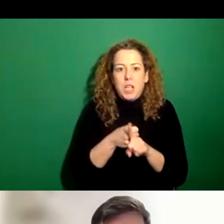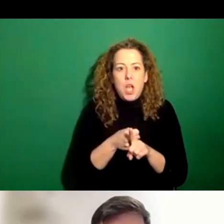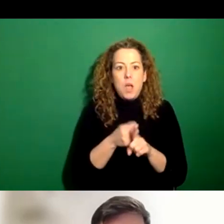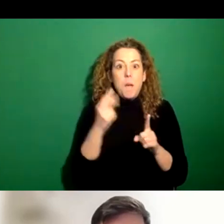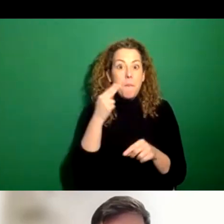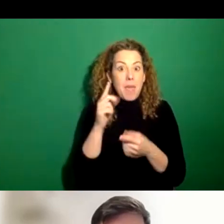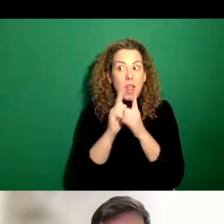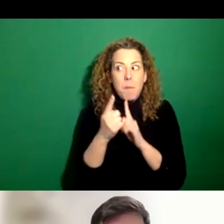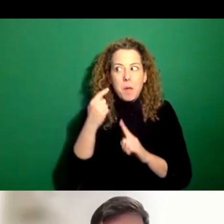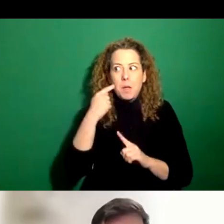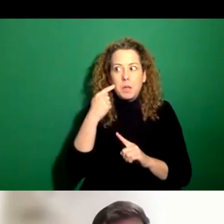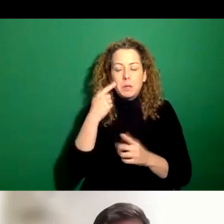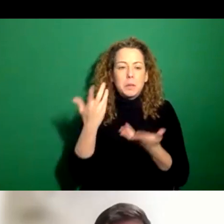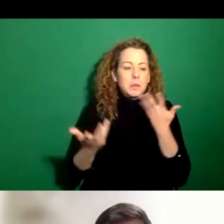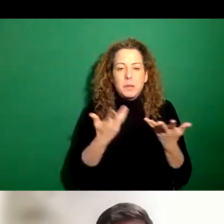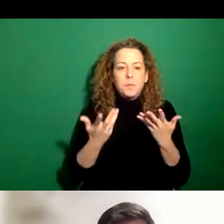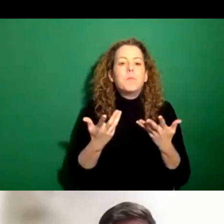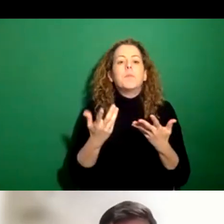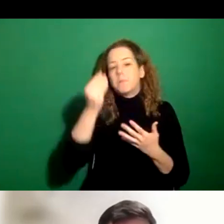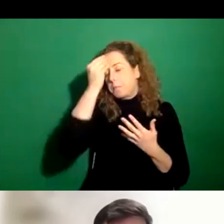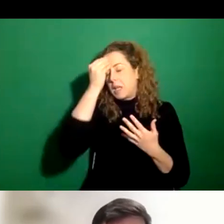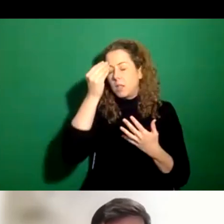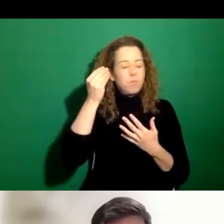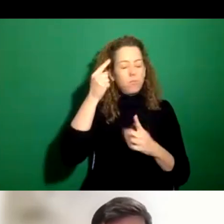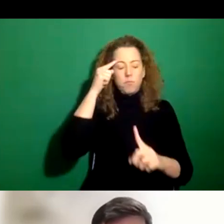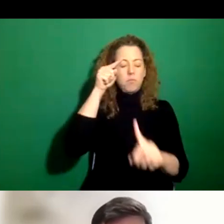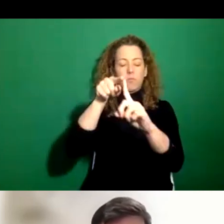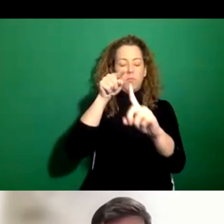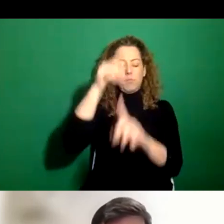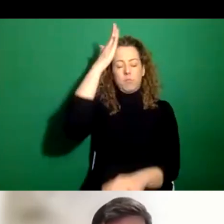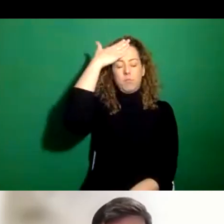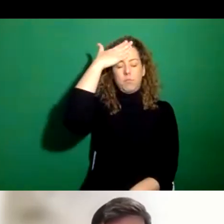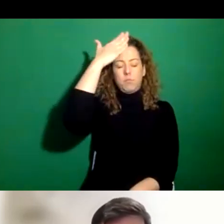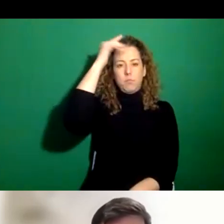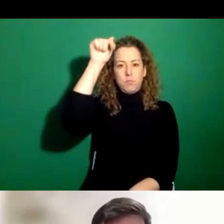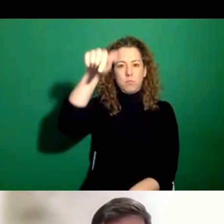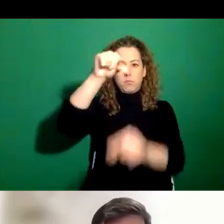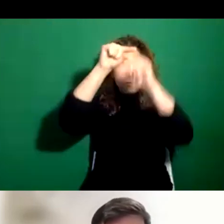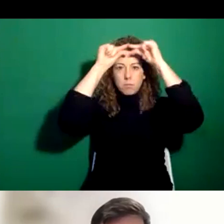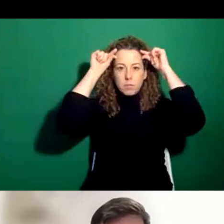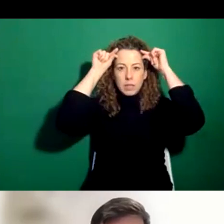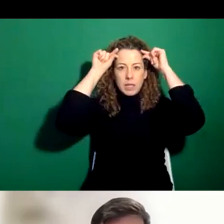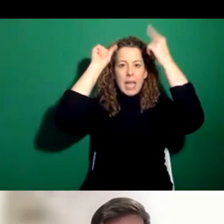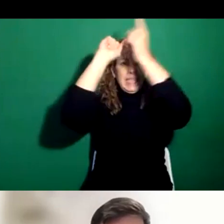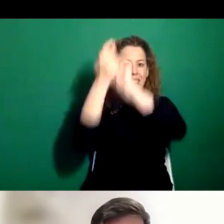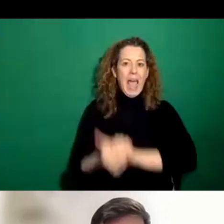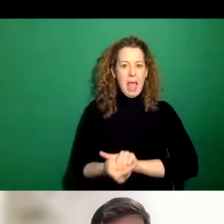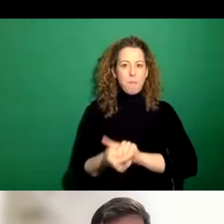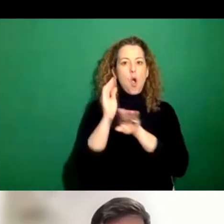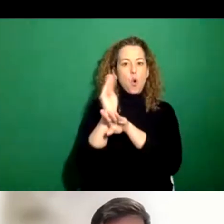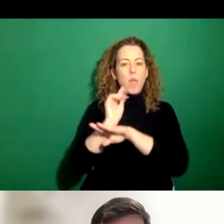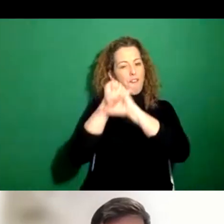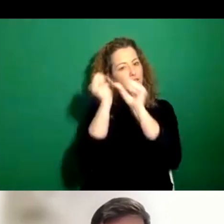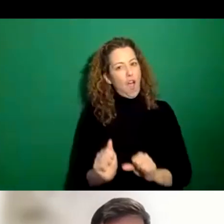la amenaza. Y creo que tenemos que poner como cabecero en la cama un cambio en la manera de cuidar.